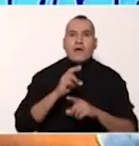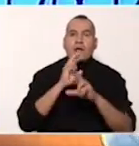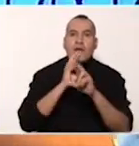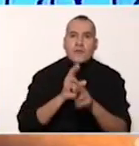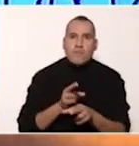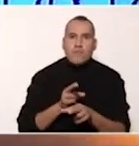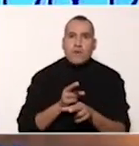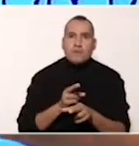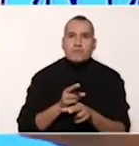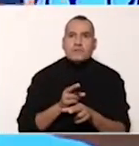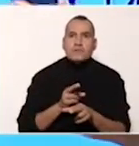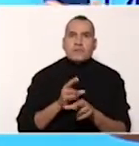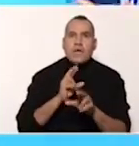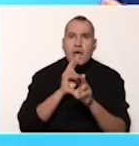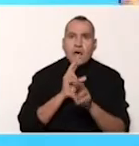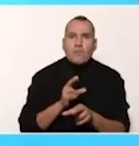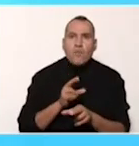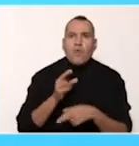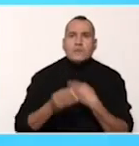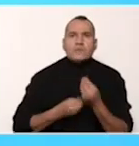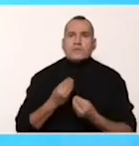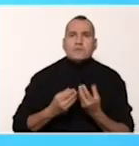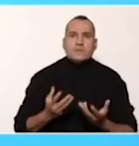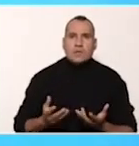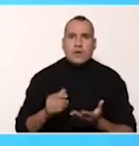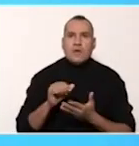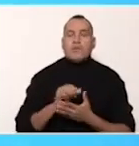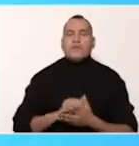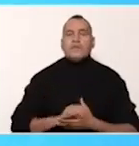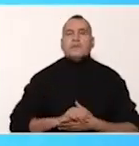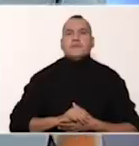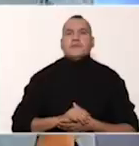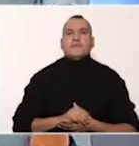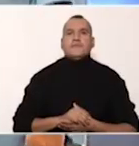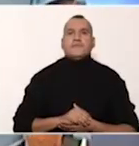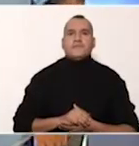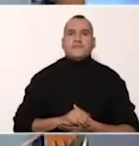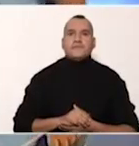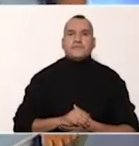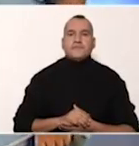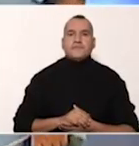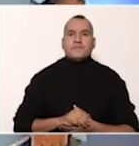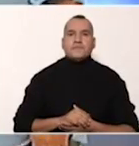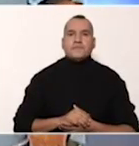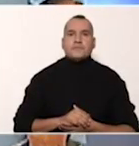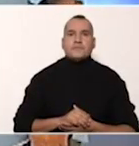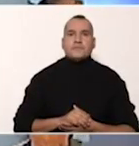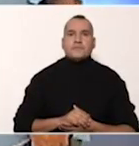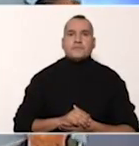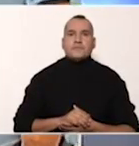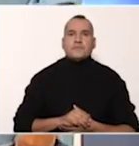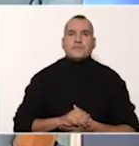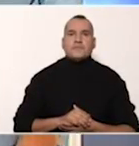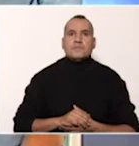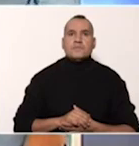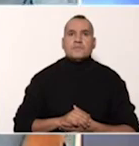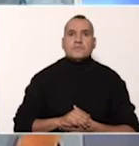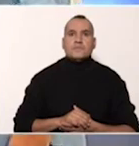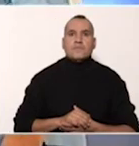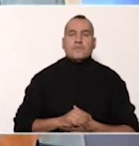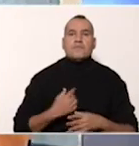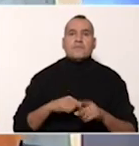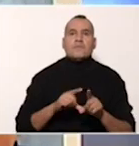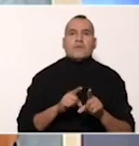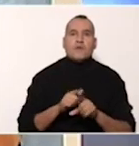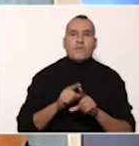resultado cambiaría, vamos a borrarlo. Y se hace las sumas algebraicas en lo mismo